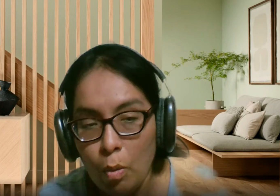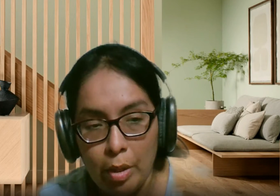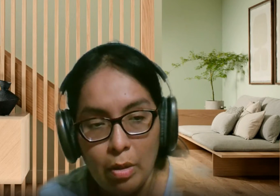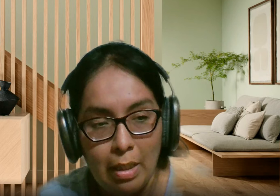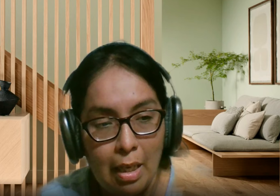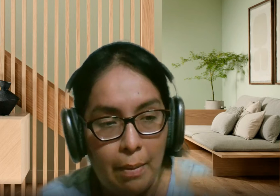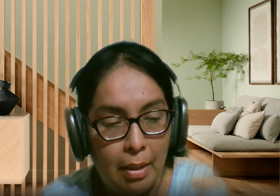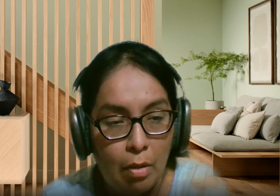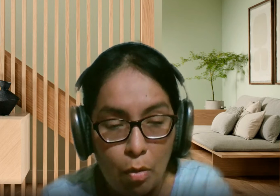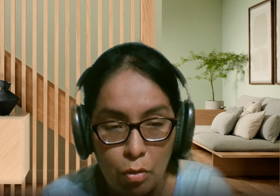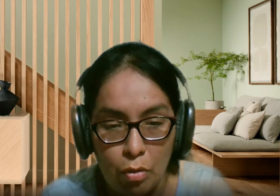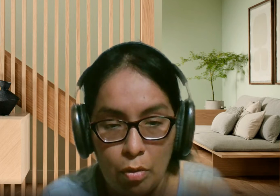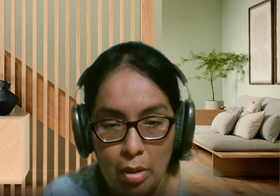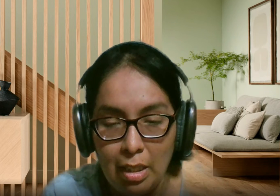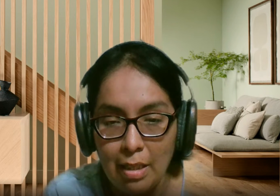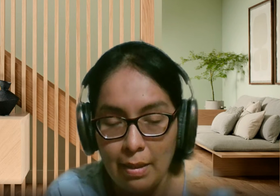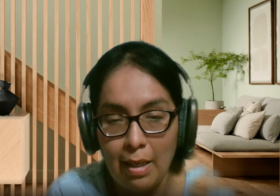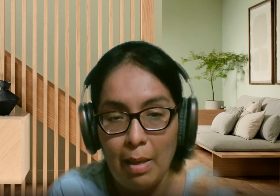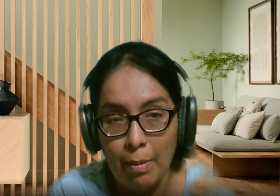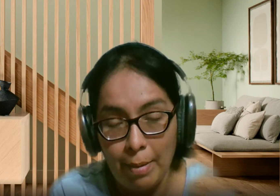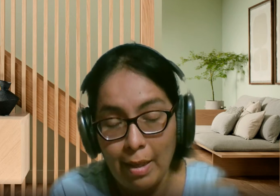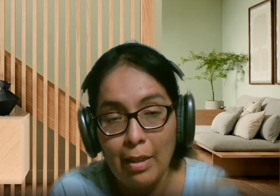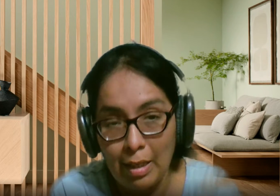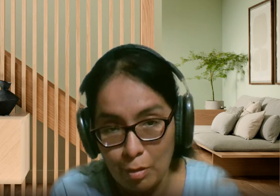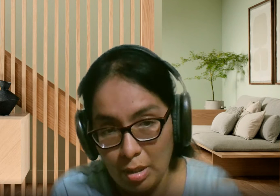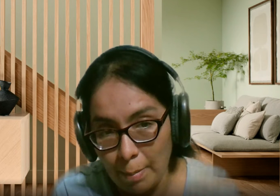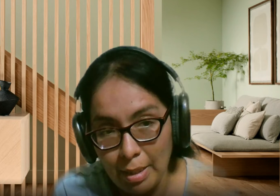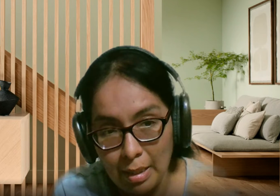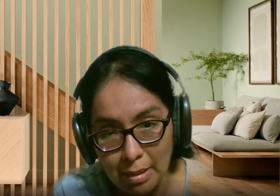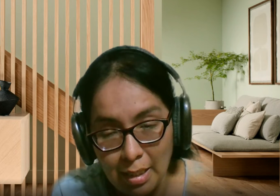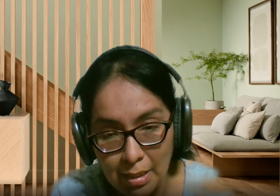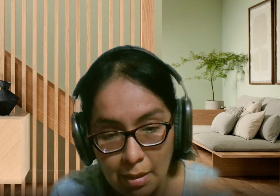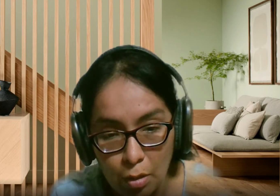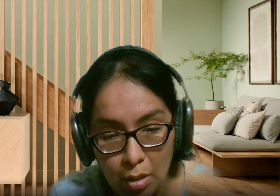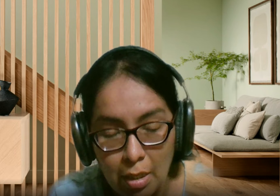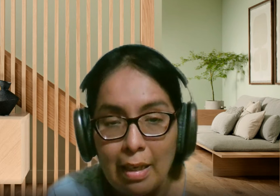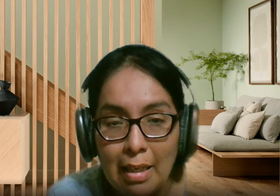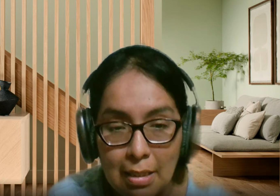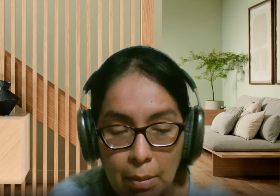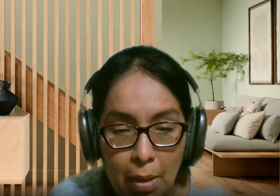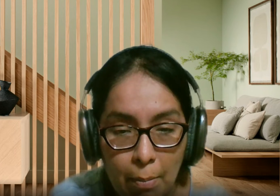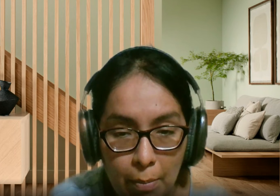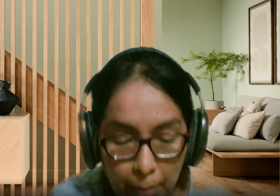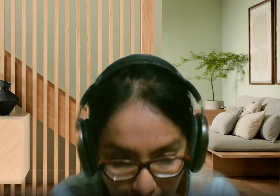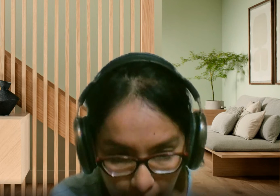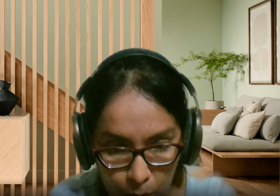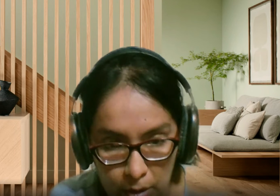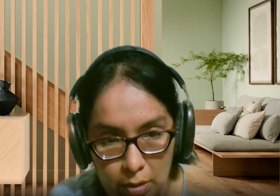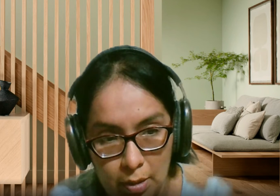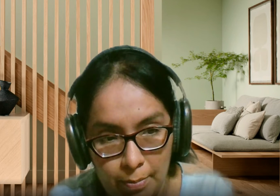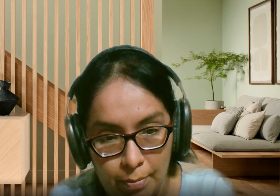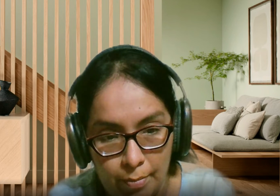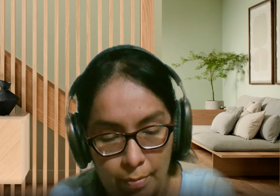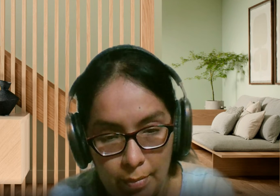¿no? Luego de haber dado a luz. Y es que el bebé en su etapa de recién nacido recibe varias